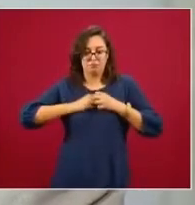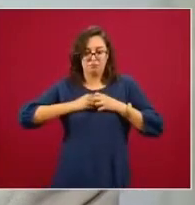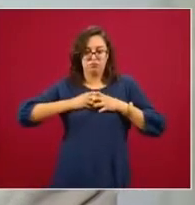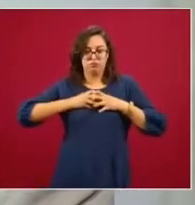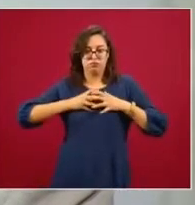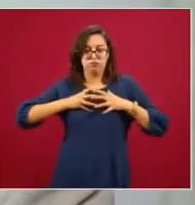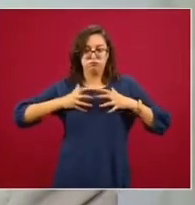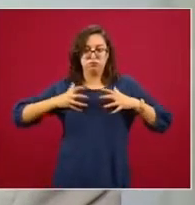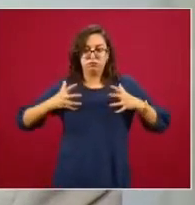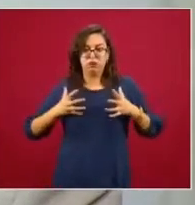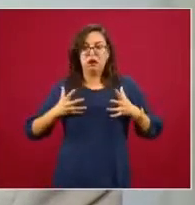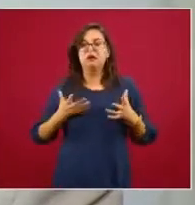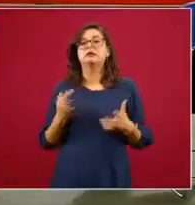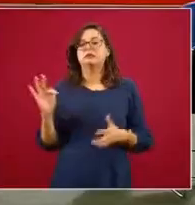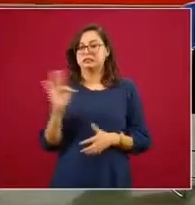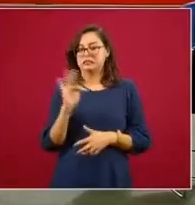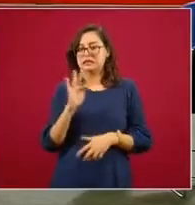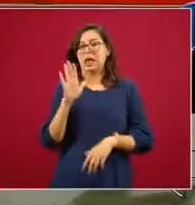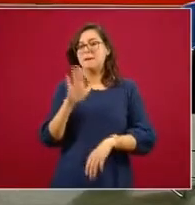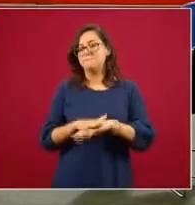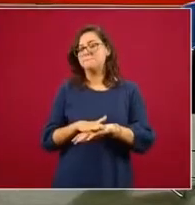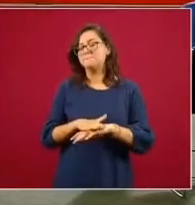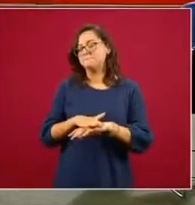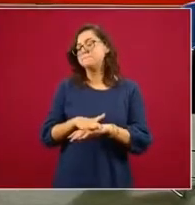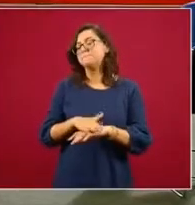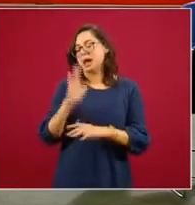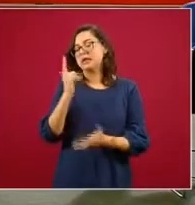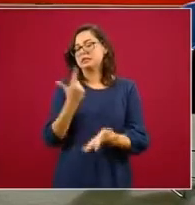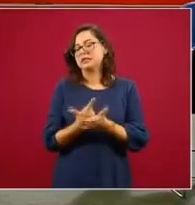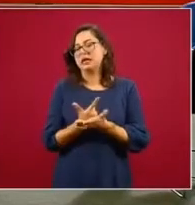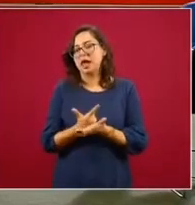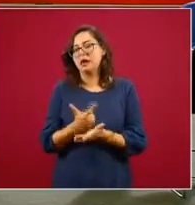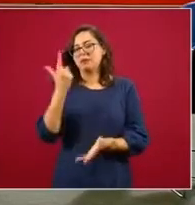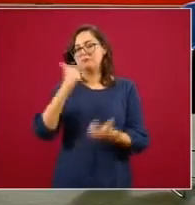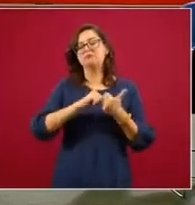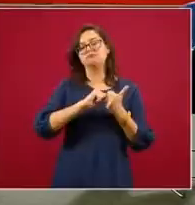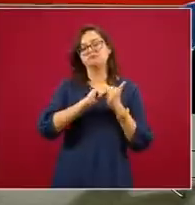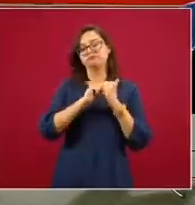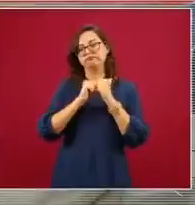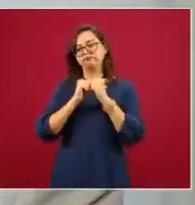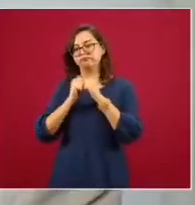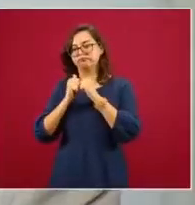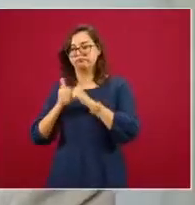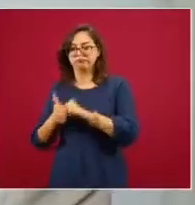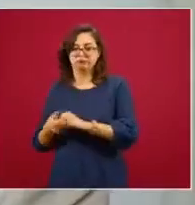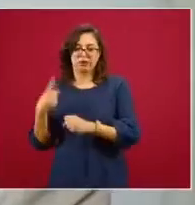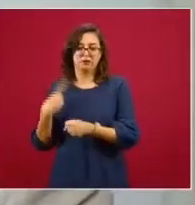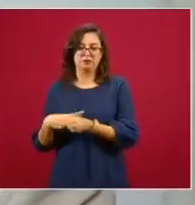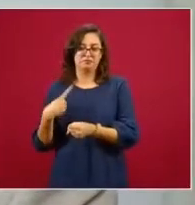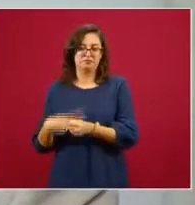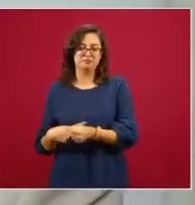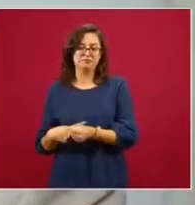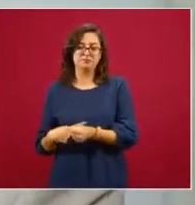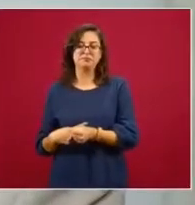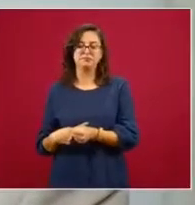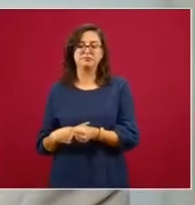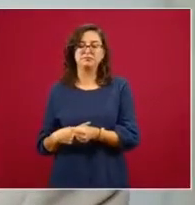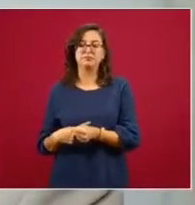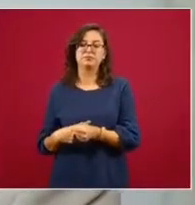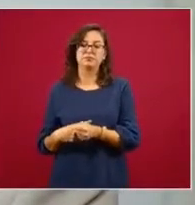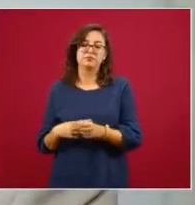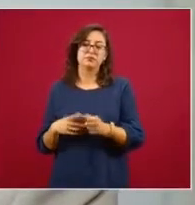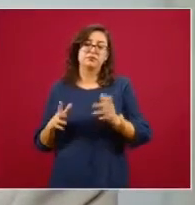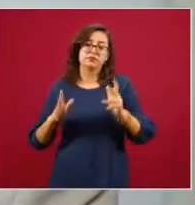digamos, complicar al sistema inmunológico de responder con la suficiente rapidez que permita limitar la enfermedad o